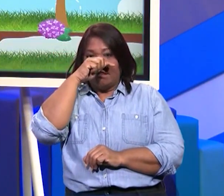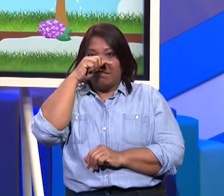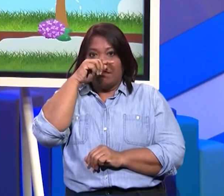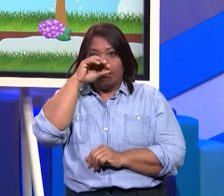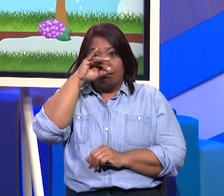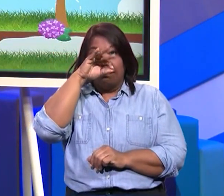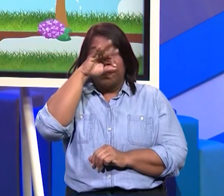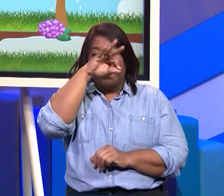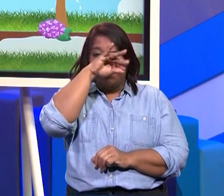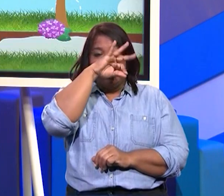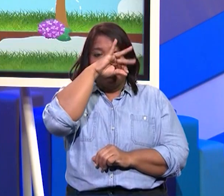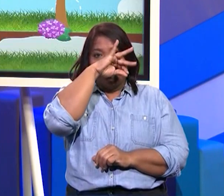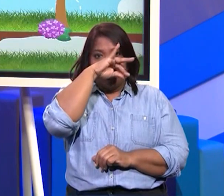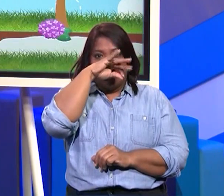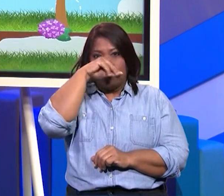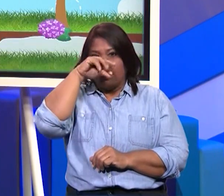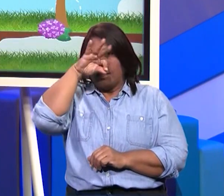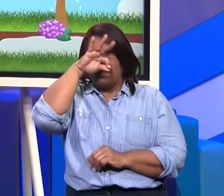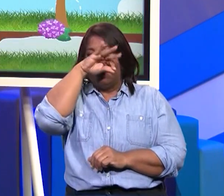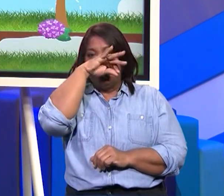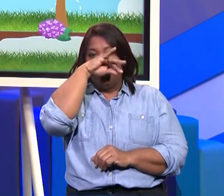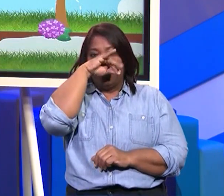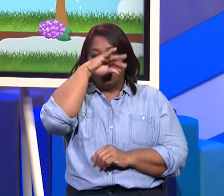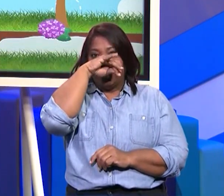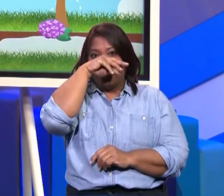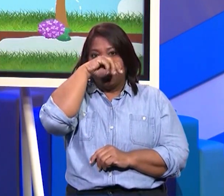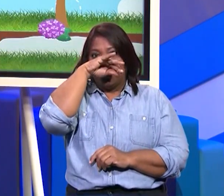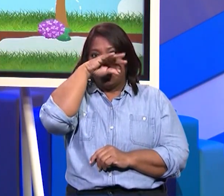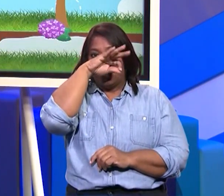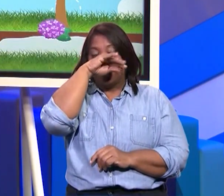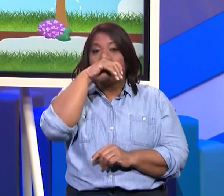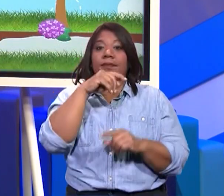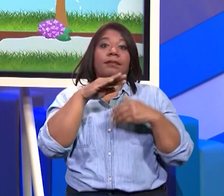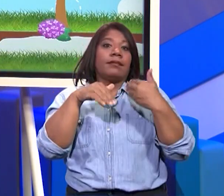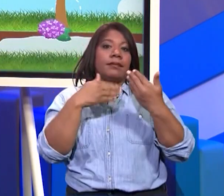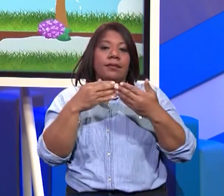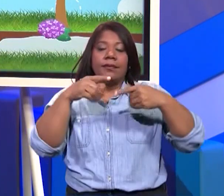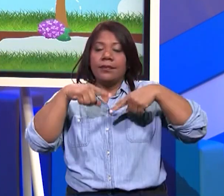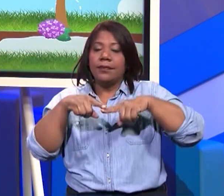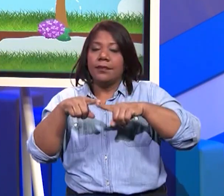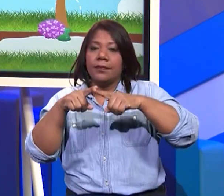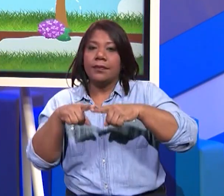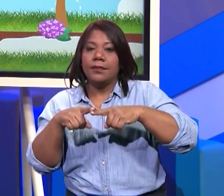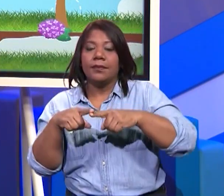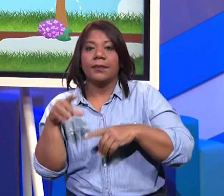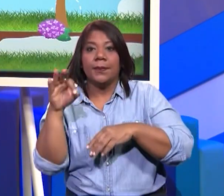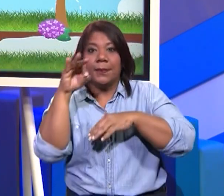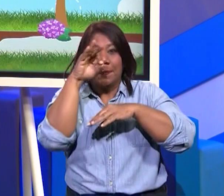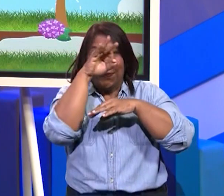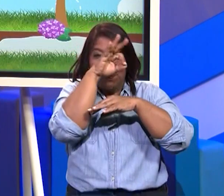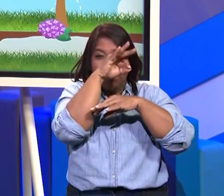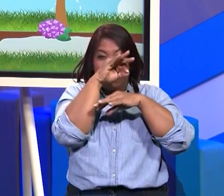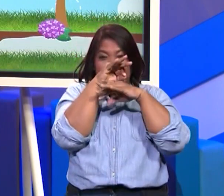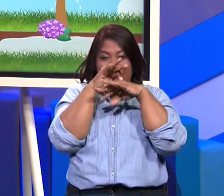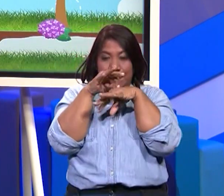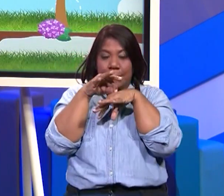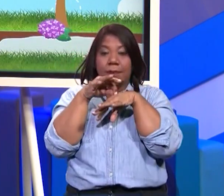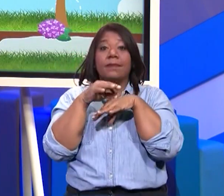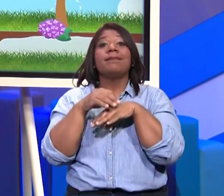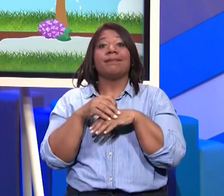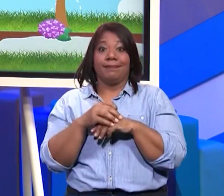del panal y realizar todas las actividades dependiendo del tipo de abeja en la cual se desarrolla esta